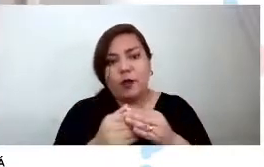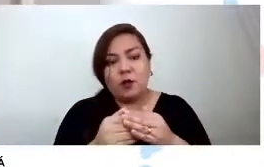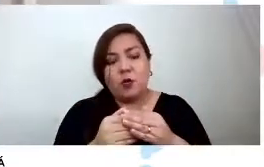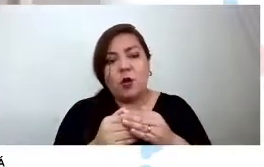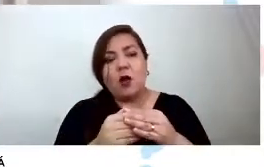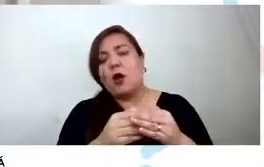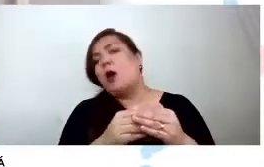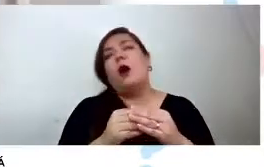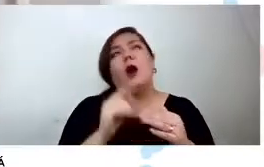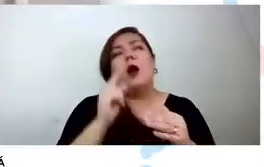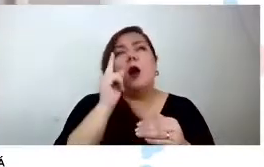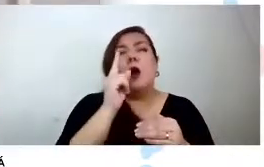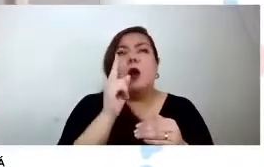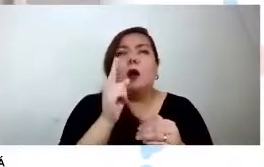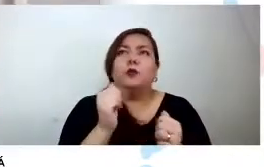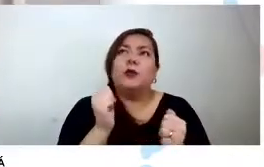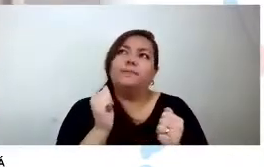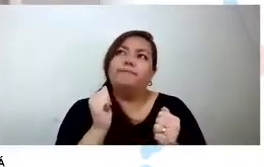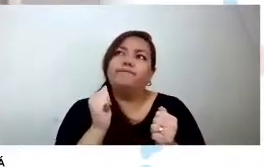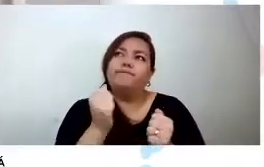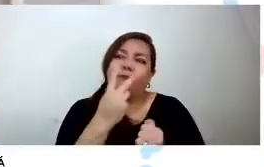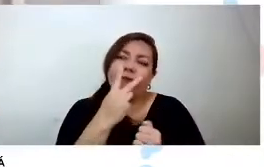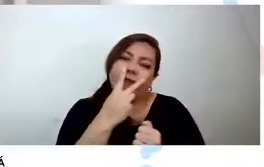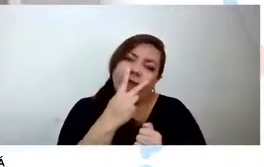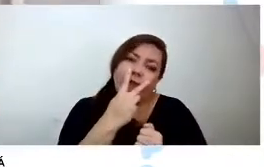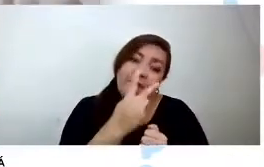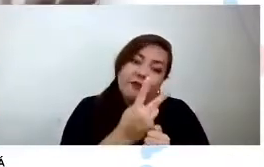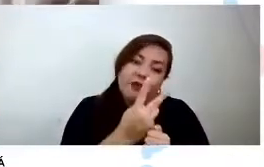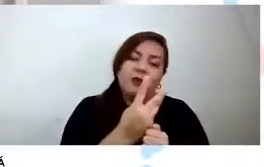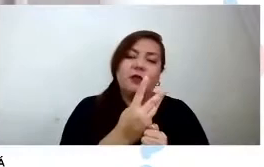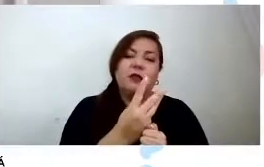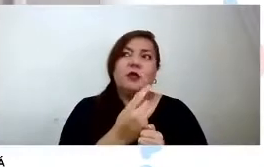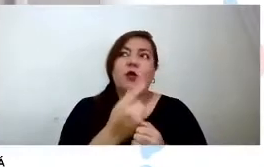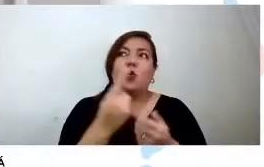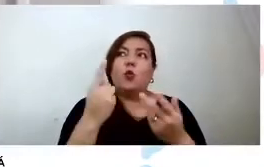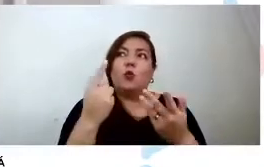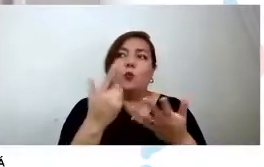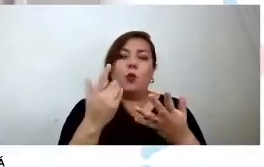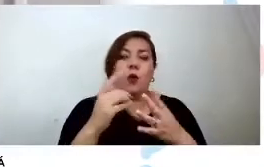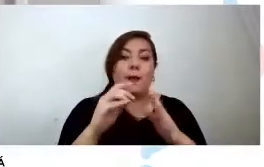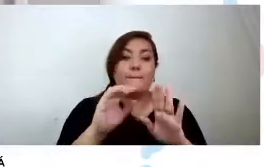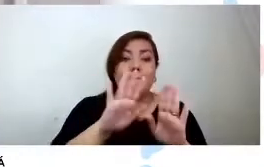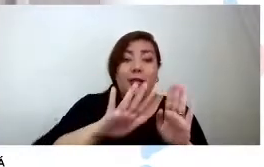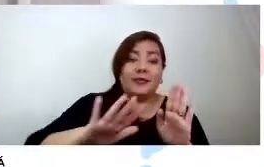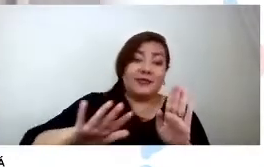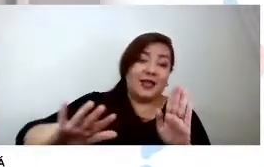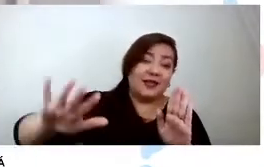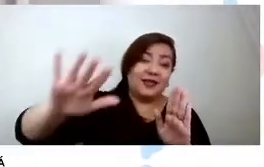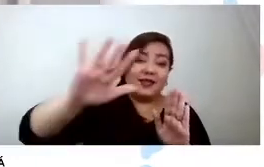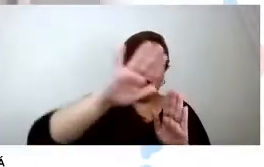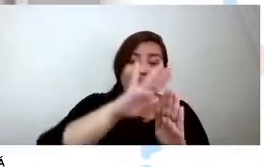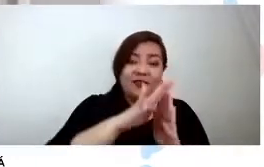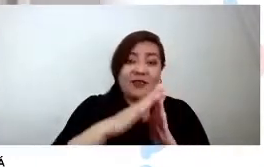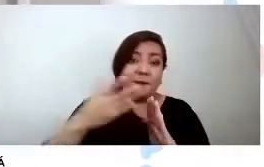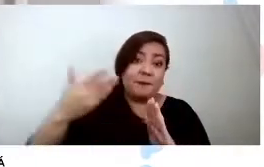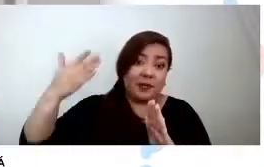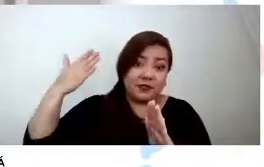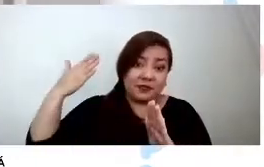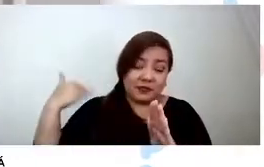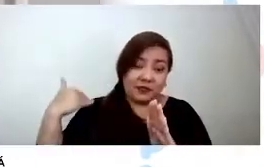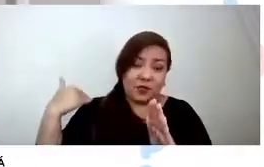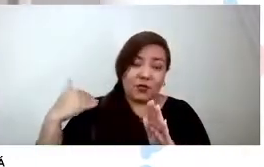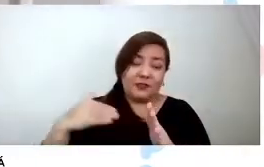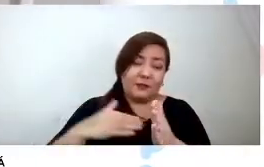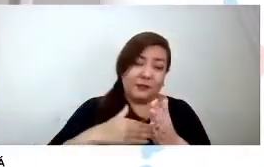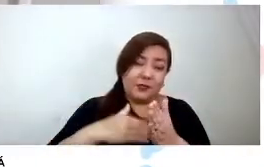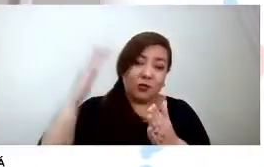una imagen, a una visión del paisaje pretérito, del paisaje del pasado, de hace millones